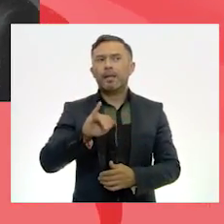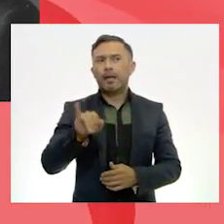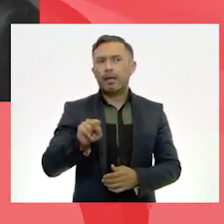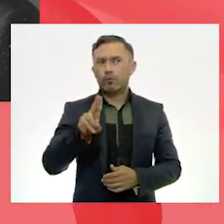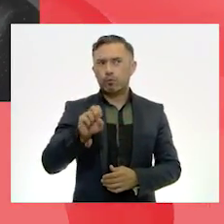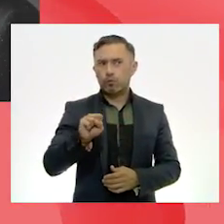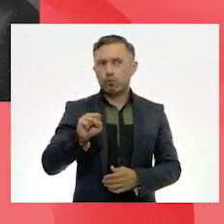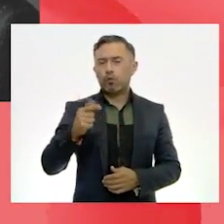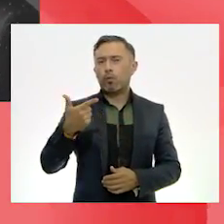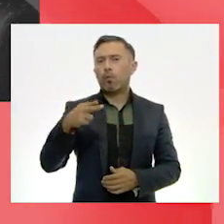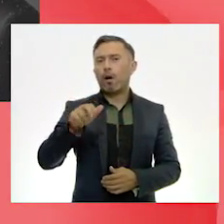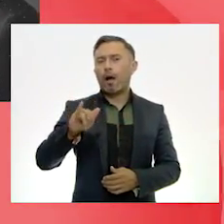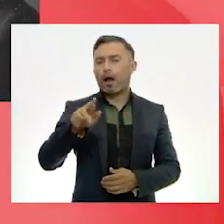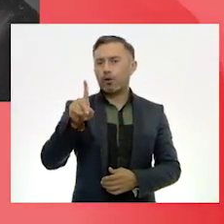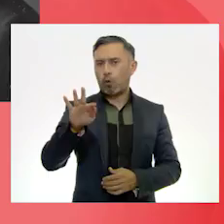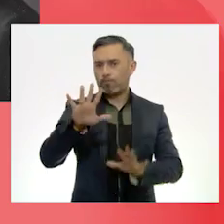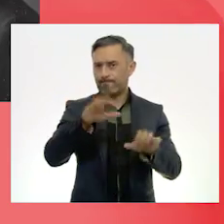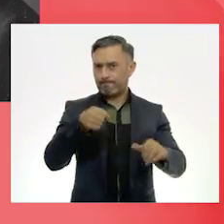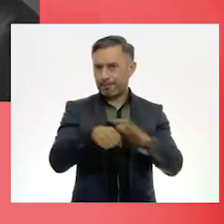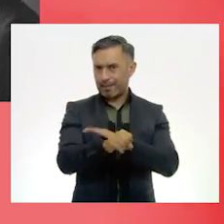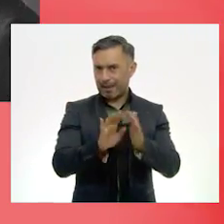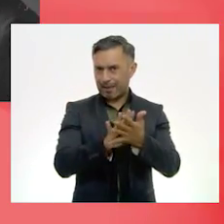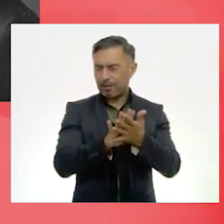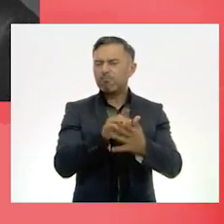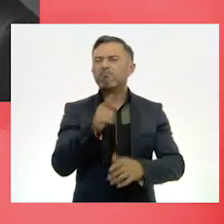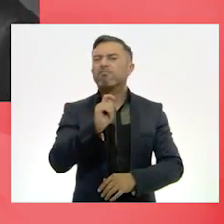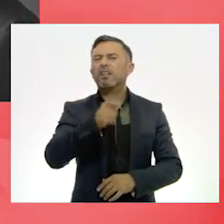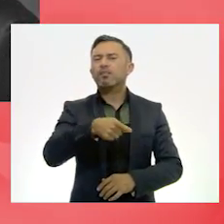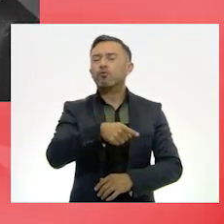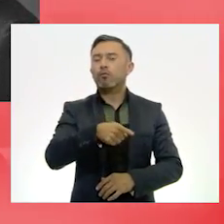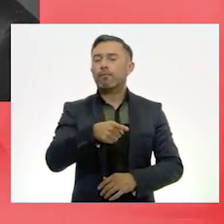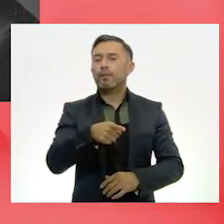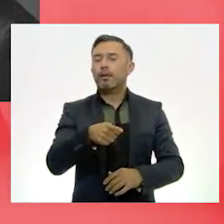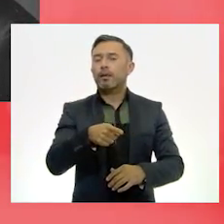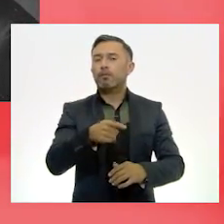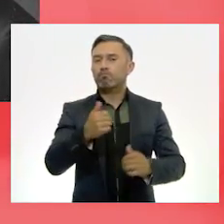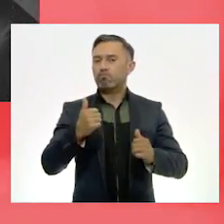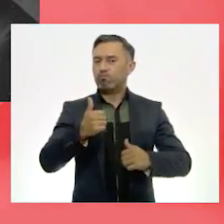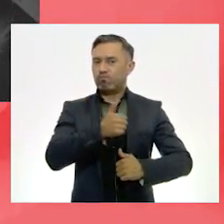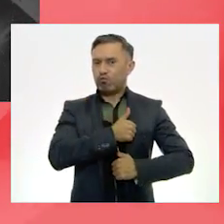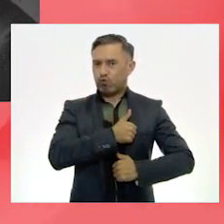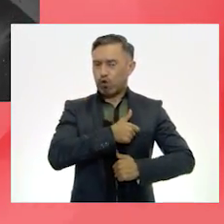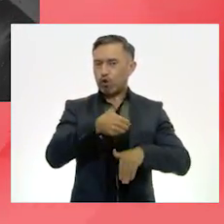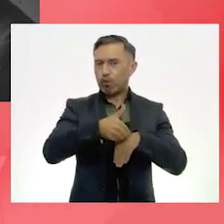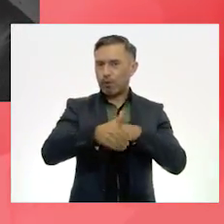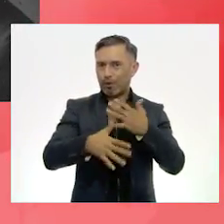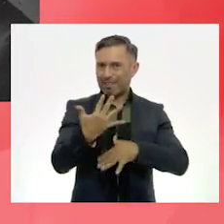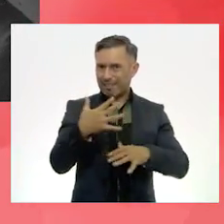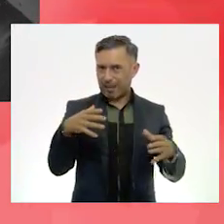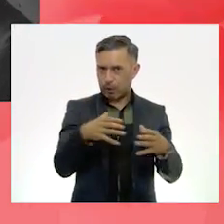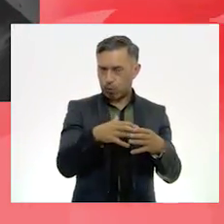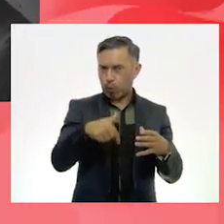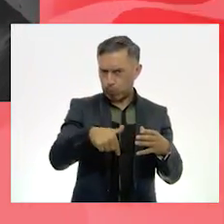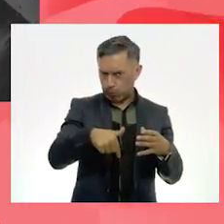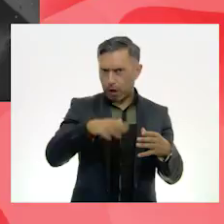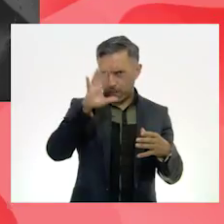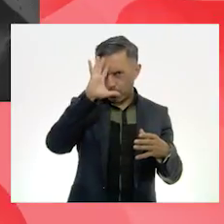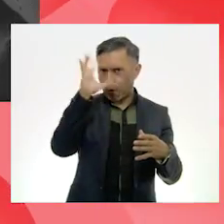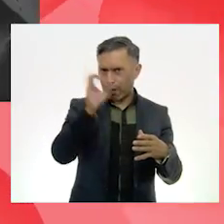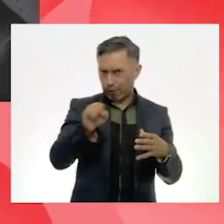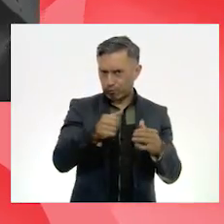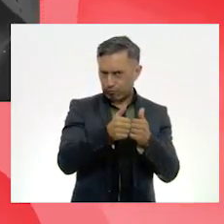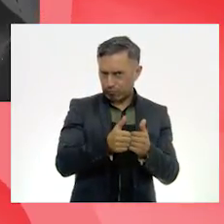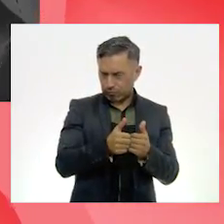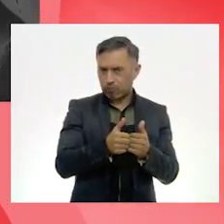Jesús Guajardo era el jefe del regimiento 15 que estaba aquí establecido en Morelos. Y eran de verdad un